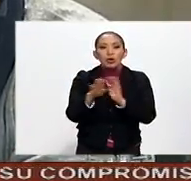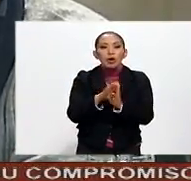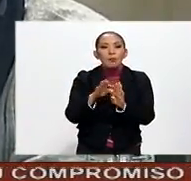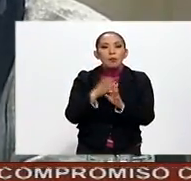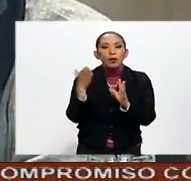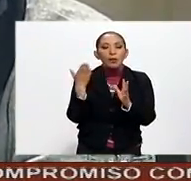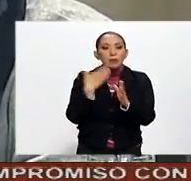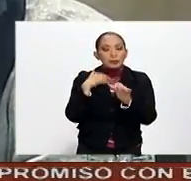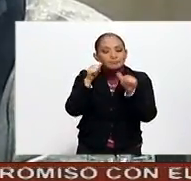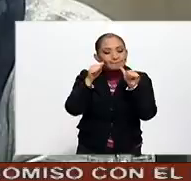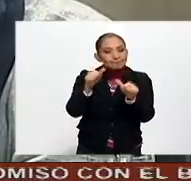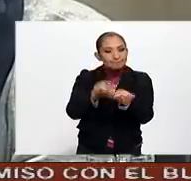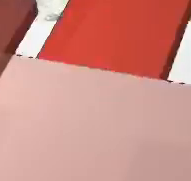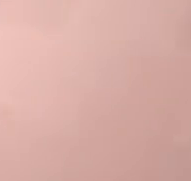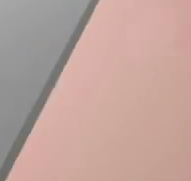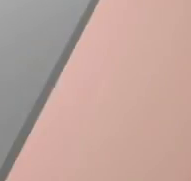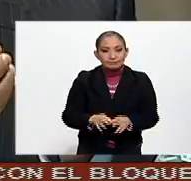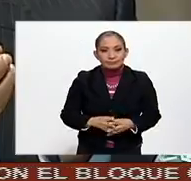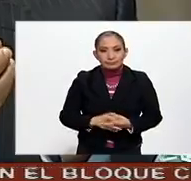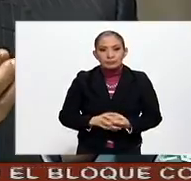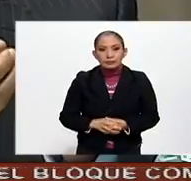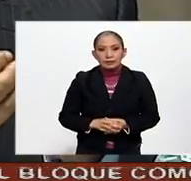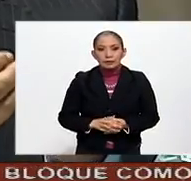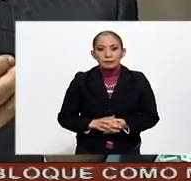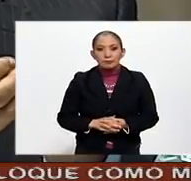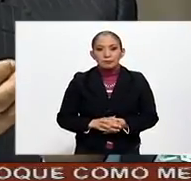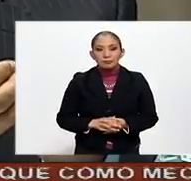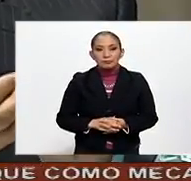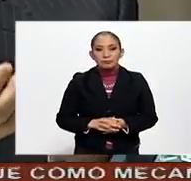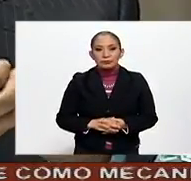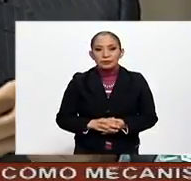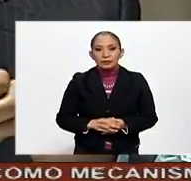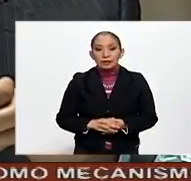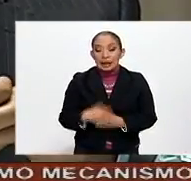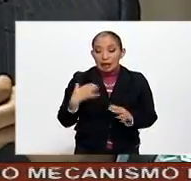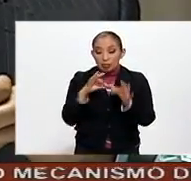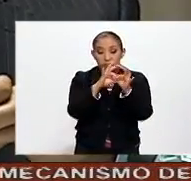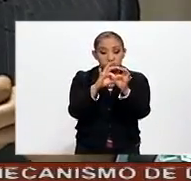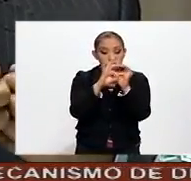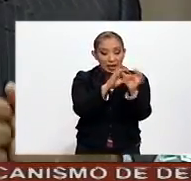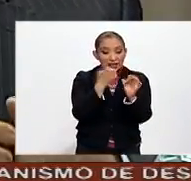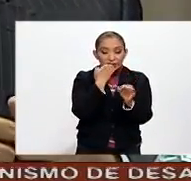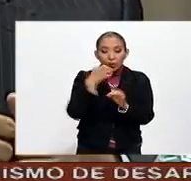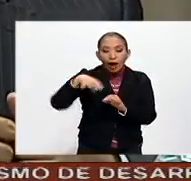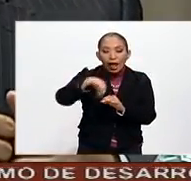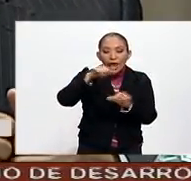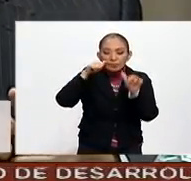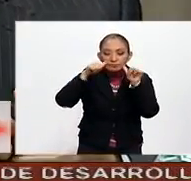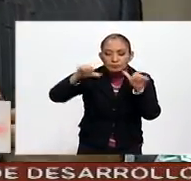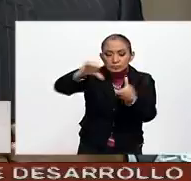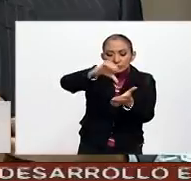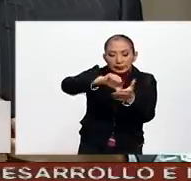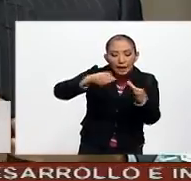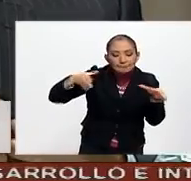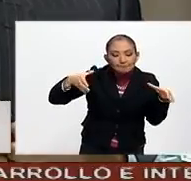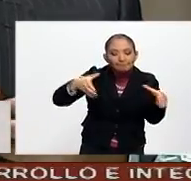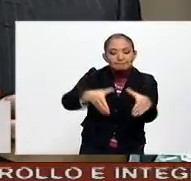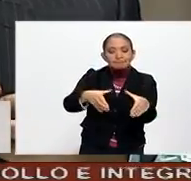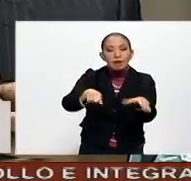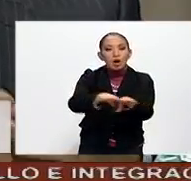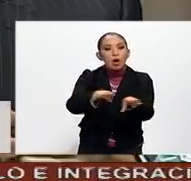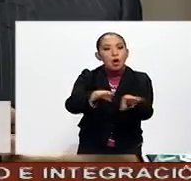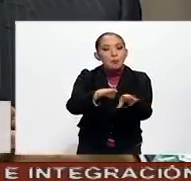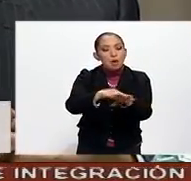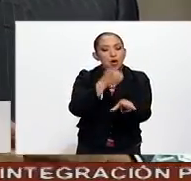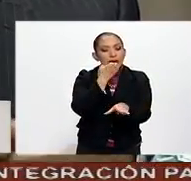parte central. La comunidad hace de la escuela el centro y cómo